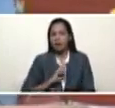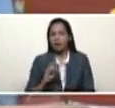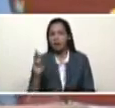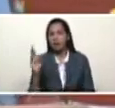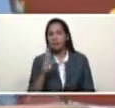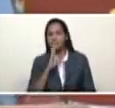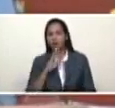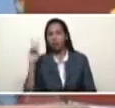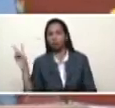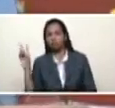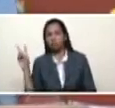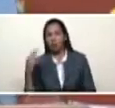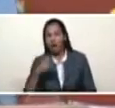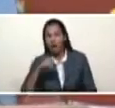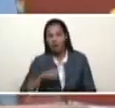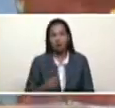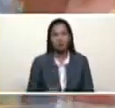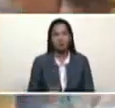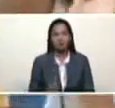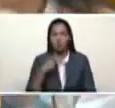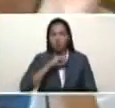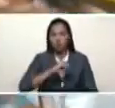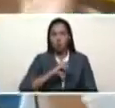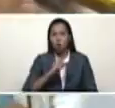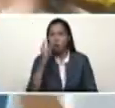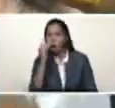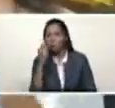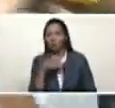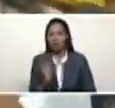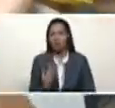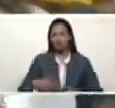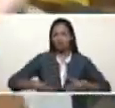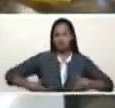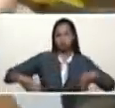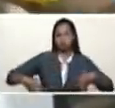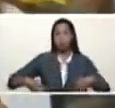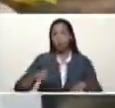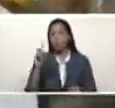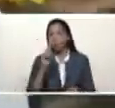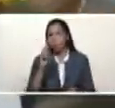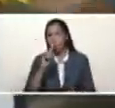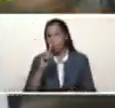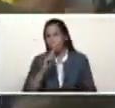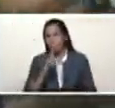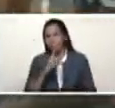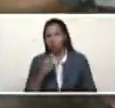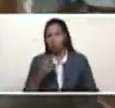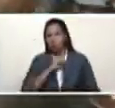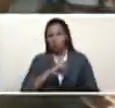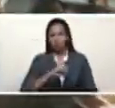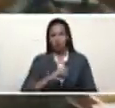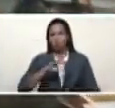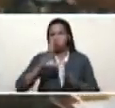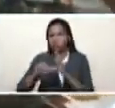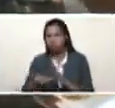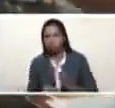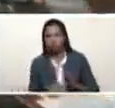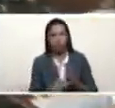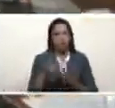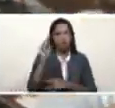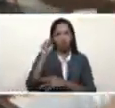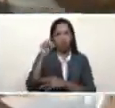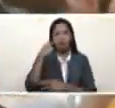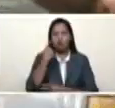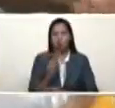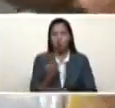meses. No soy un hombre que busca riqueza. No he sido ni soy un corrupto jamás. Soy un